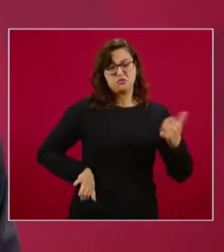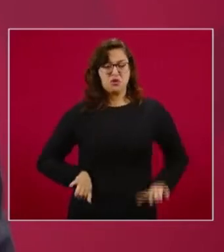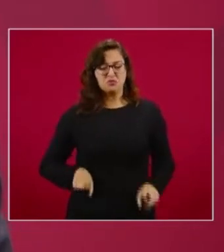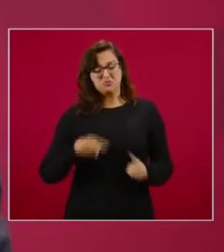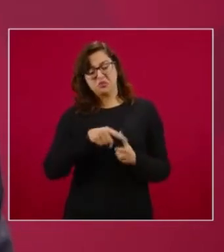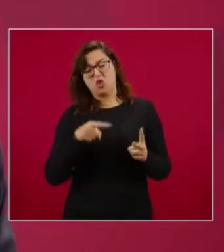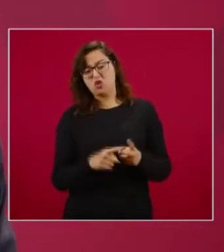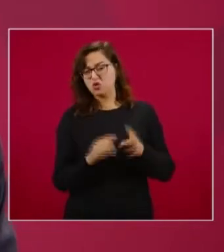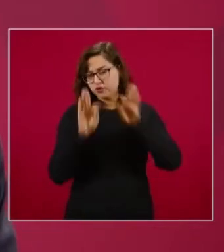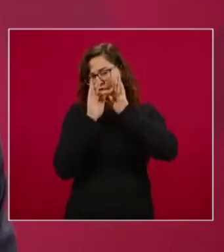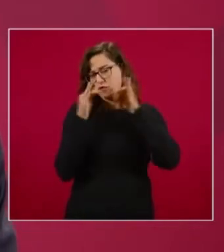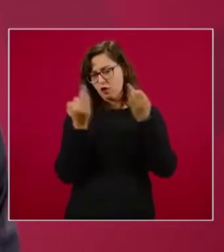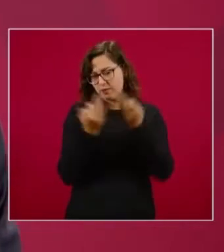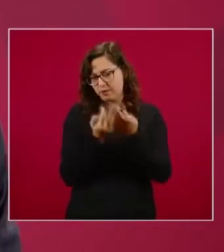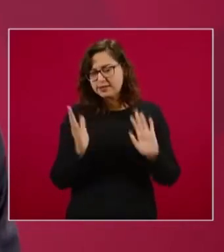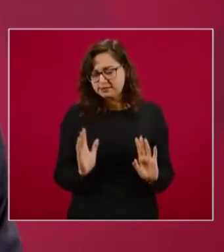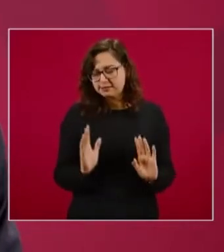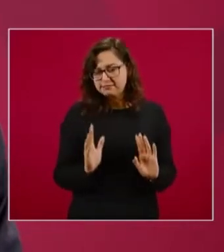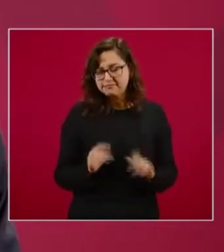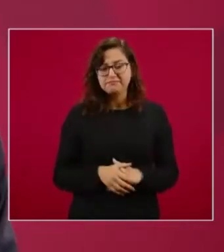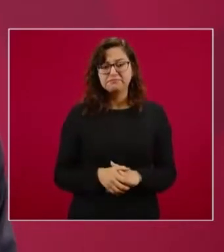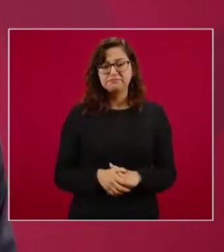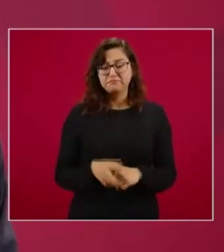Entonces, eso no